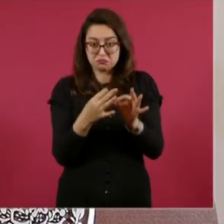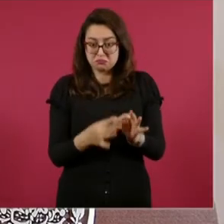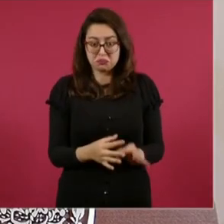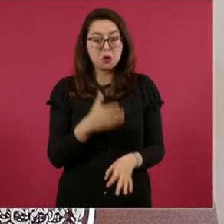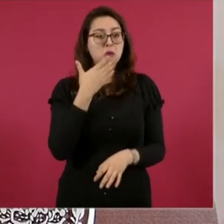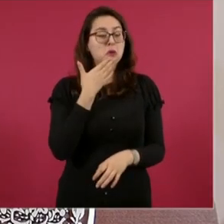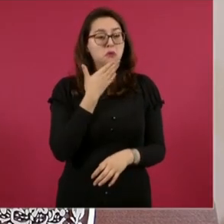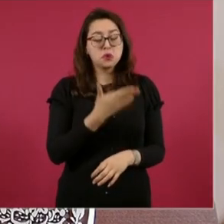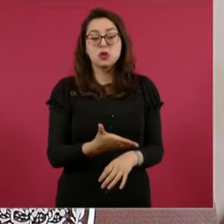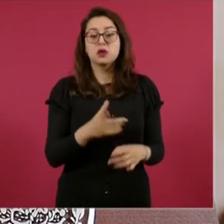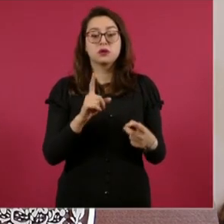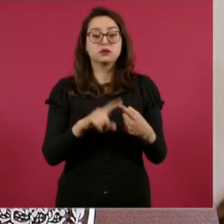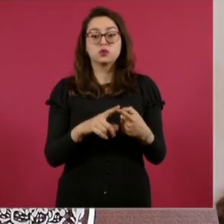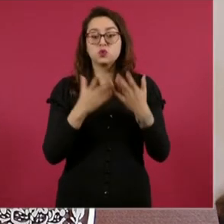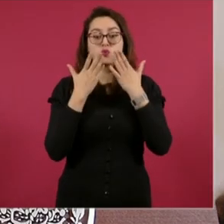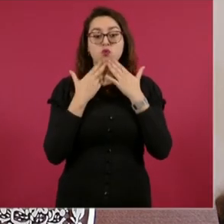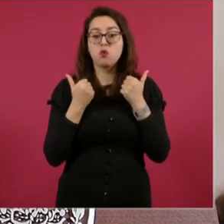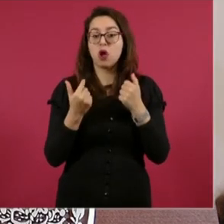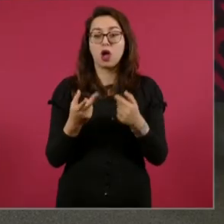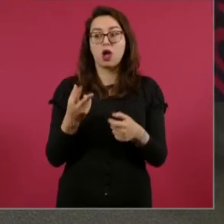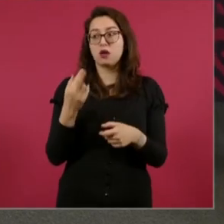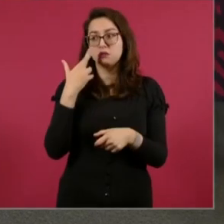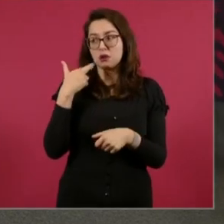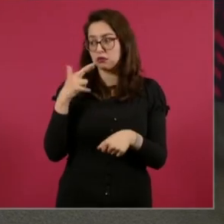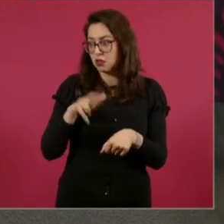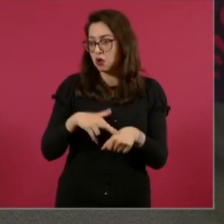robos, ¿sí?